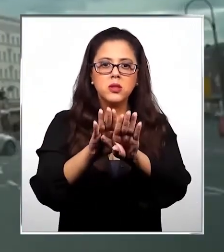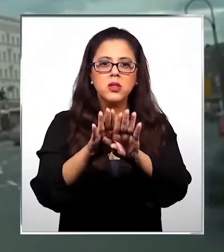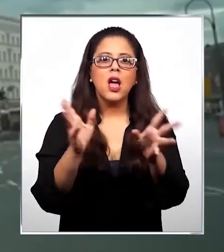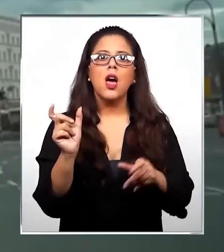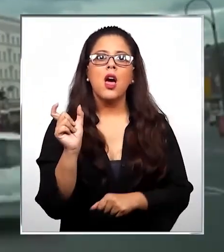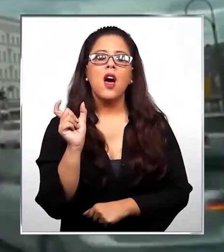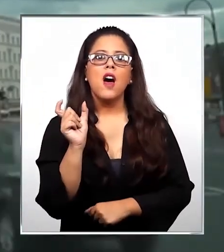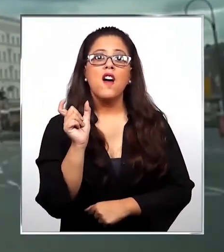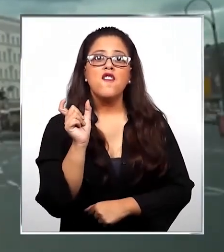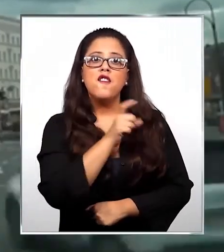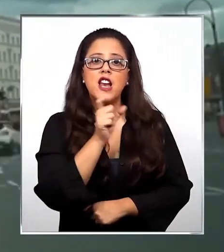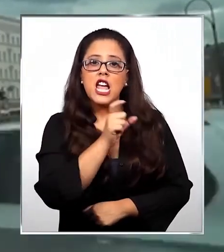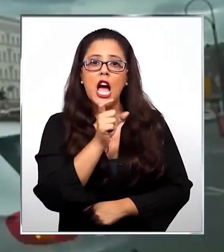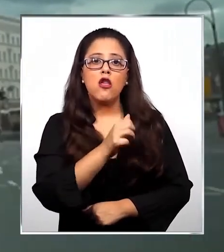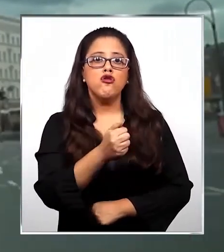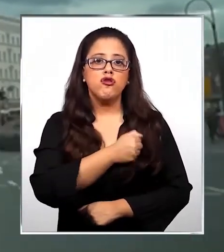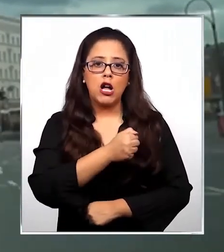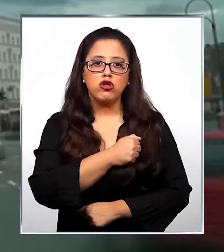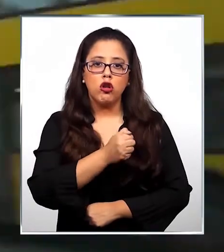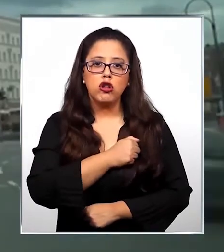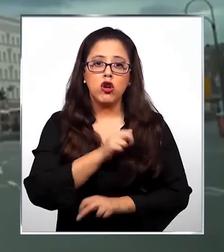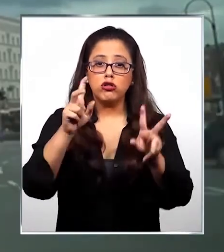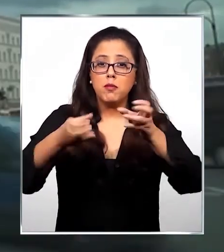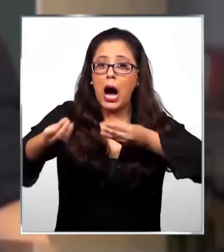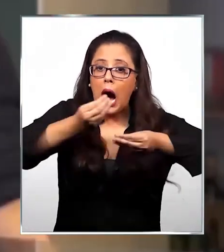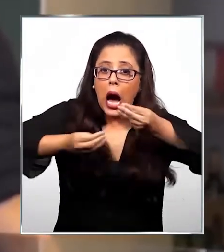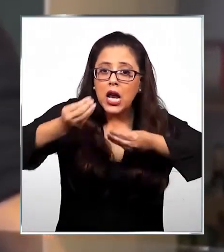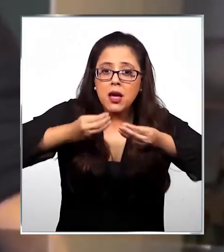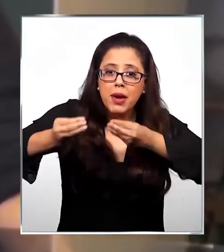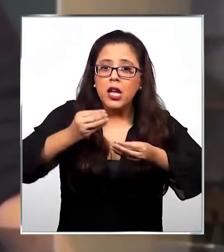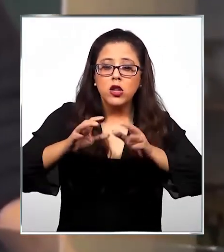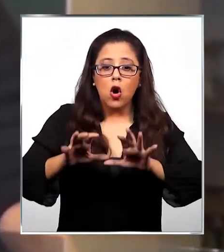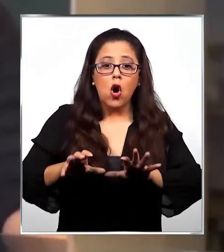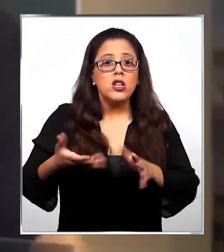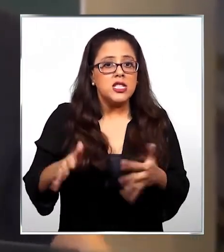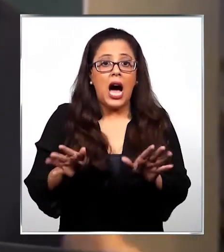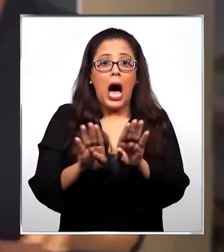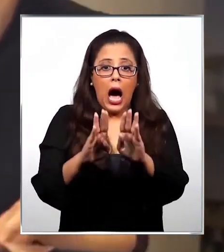el feriado católico de Semana Santa. Ni siquiera el comercio de alimentos podría